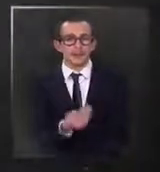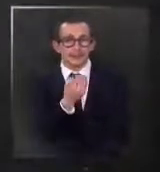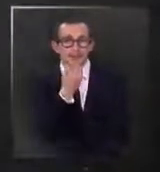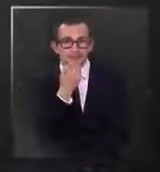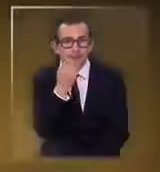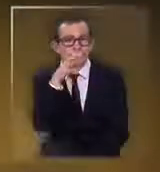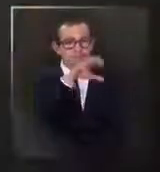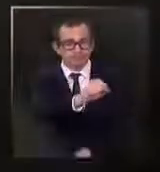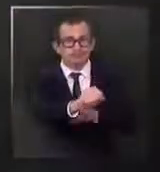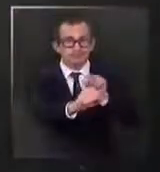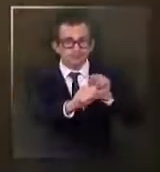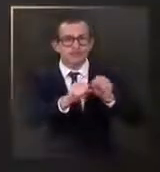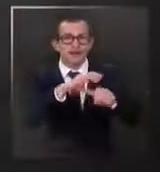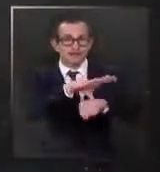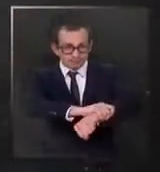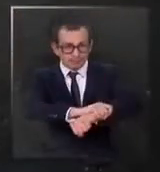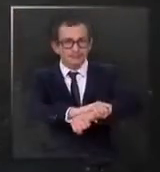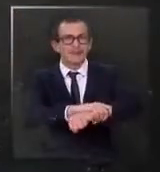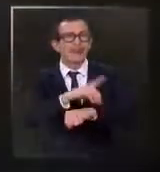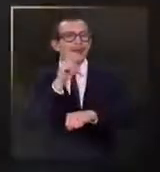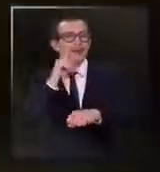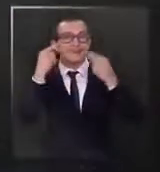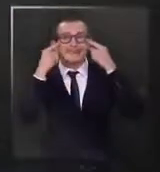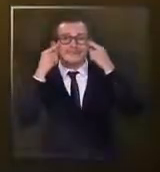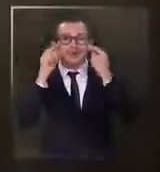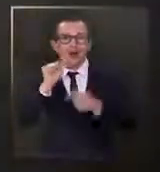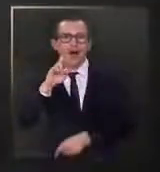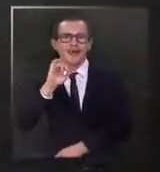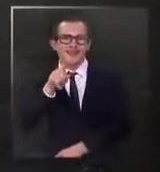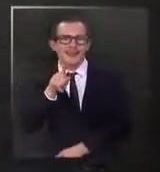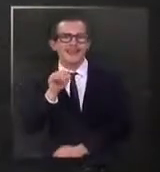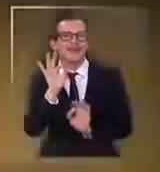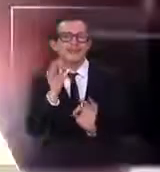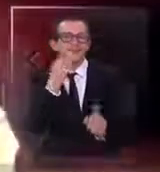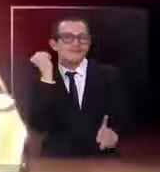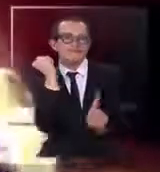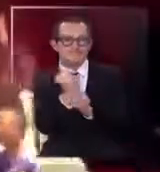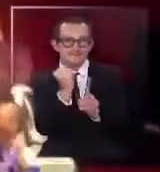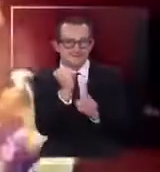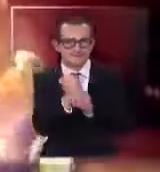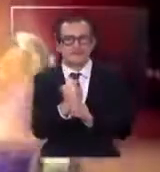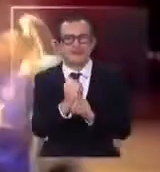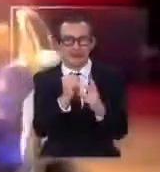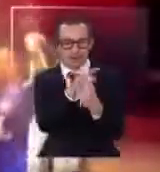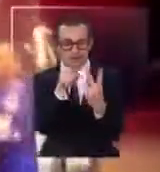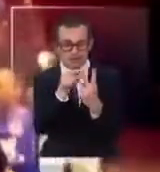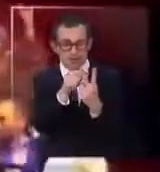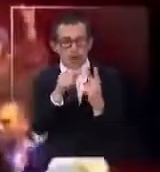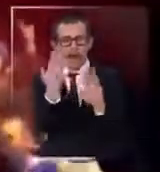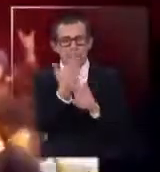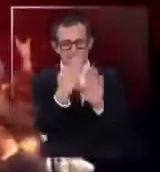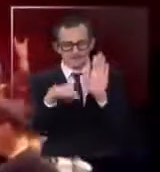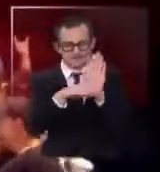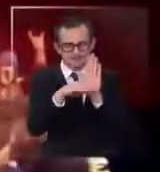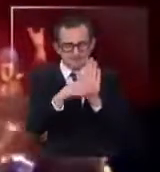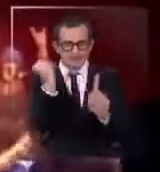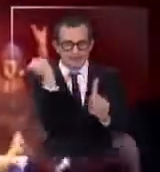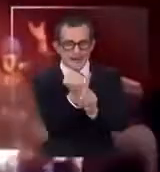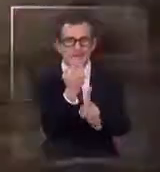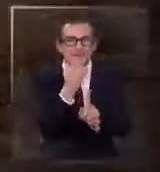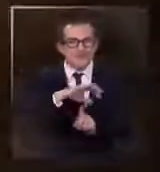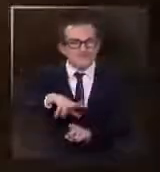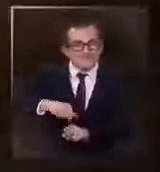También fueron detenidos el Chino Ariel, Chen el pistolero sicario o el de goma, entre ellos suman antecedentes por homicidio y